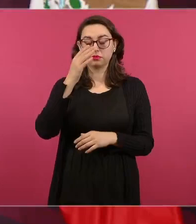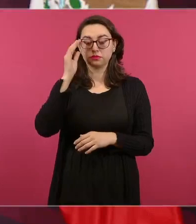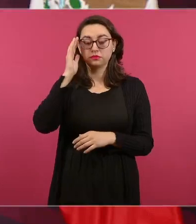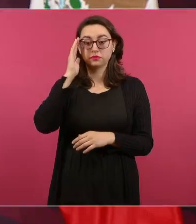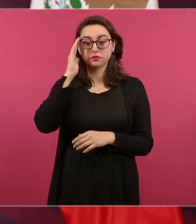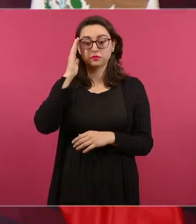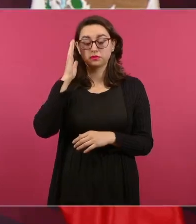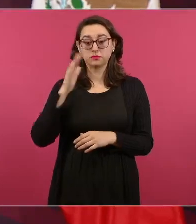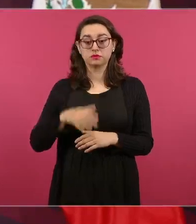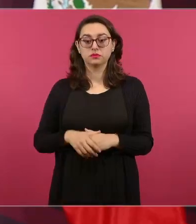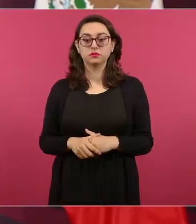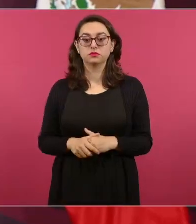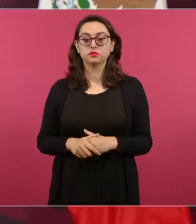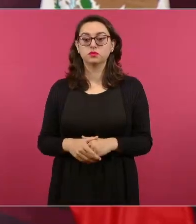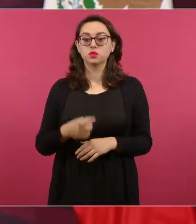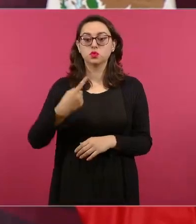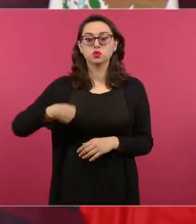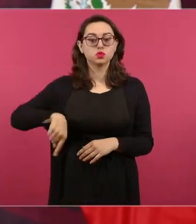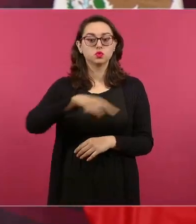Siempre vamos